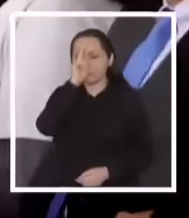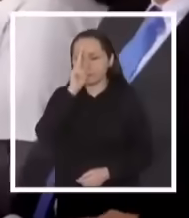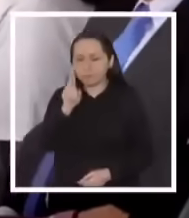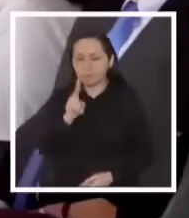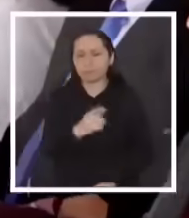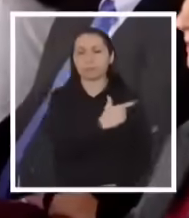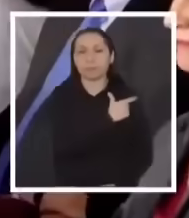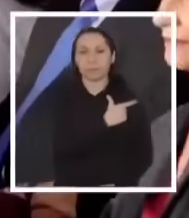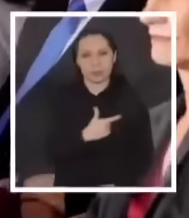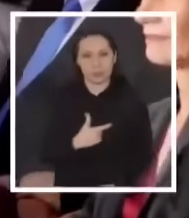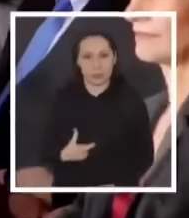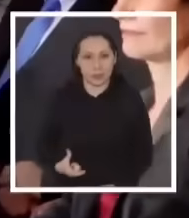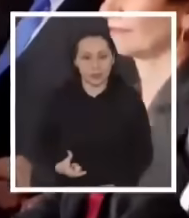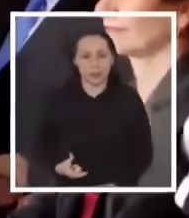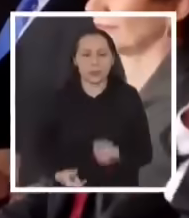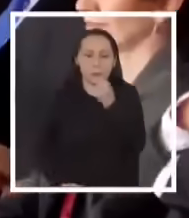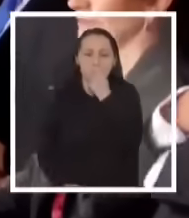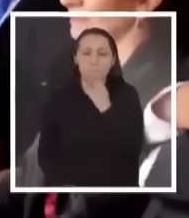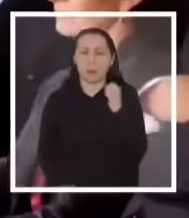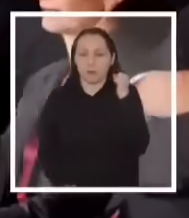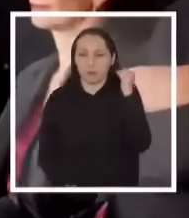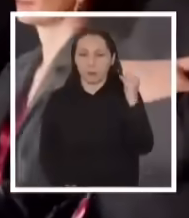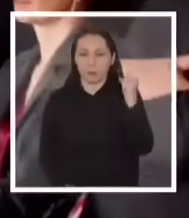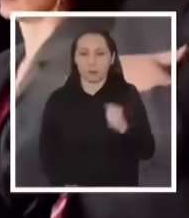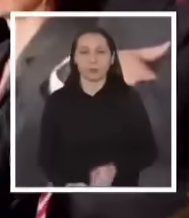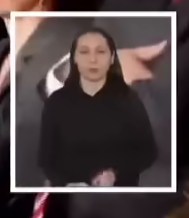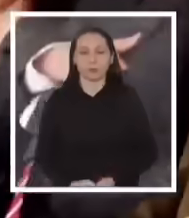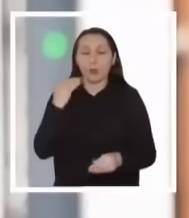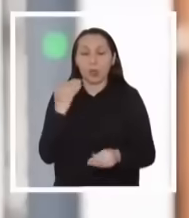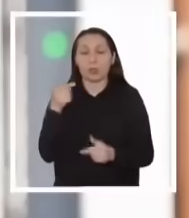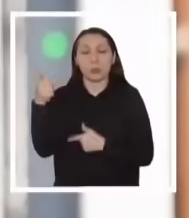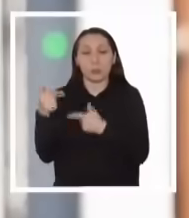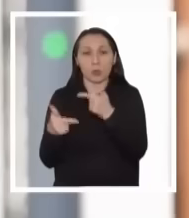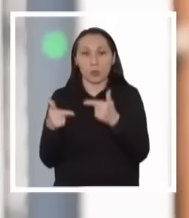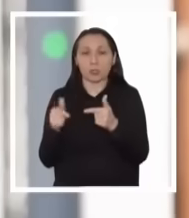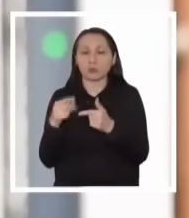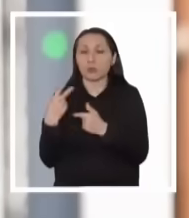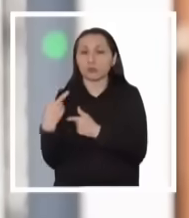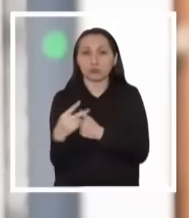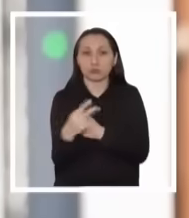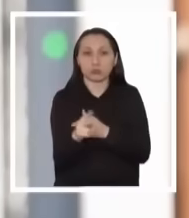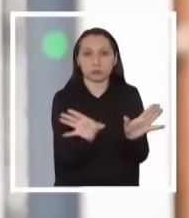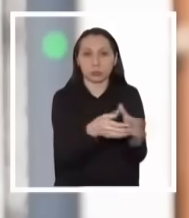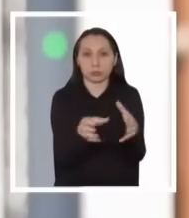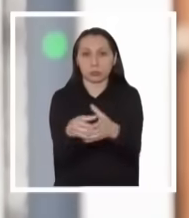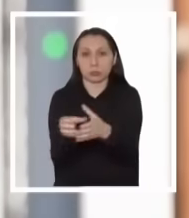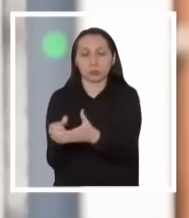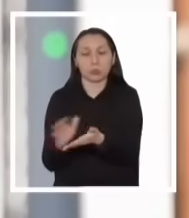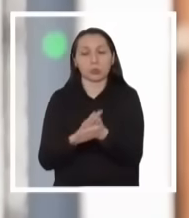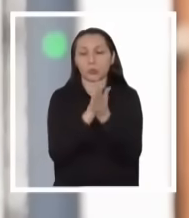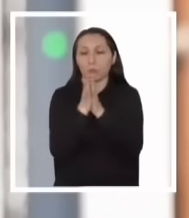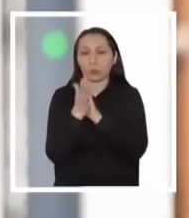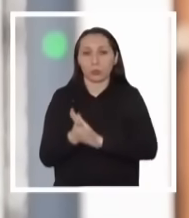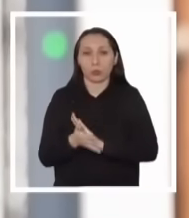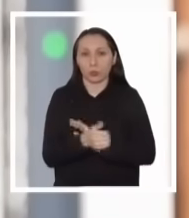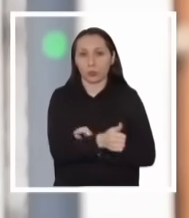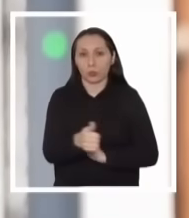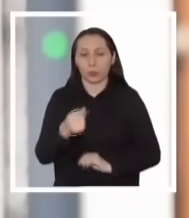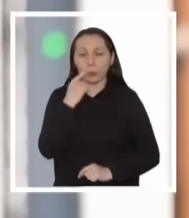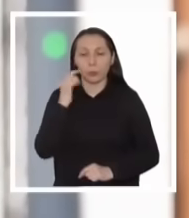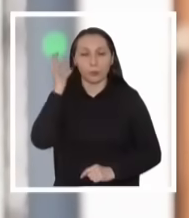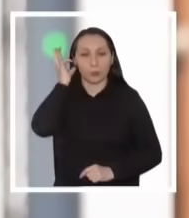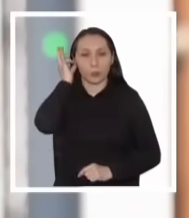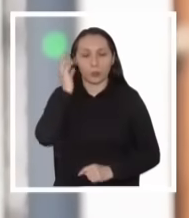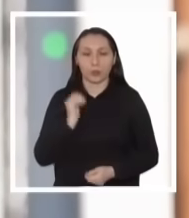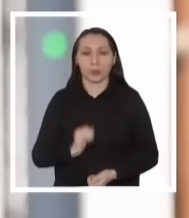también en lo formal y protocolar a cargo, como les contábamos, del Ministerio de las Culturas. Y es este último ajuste